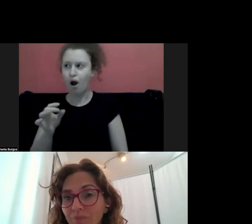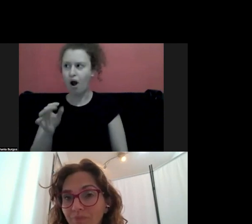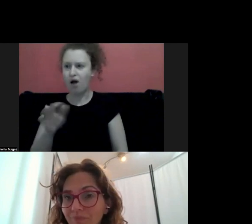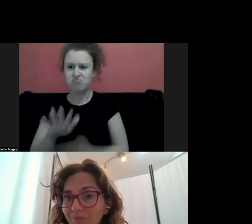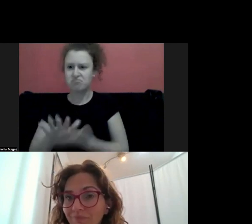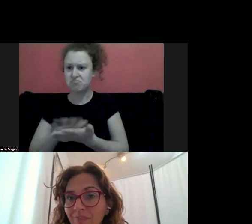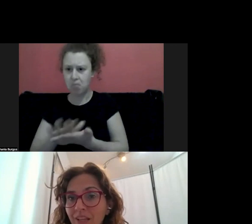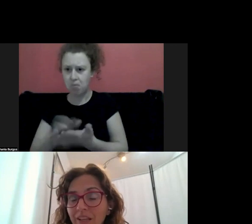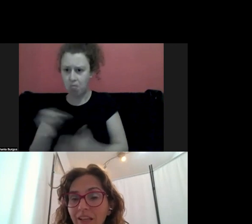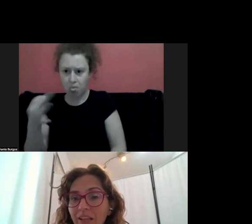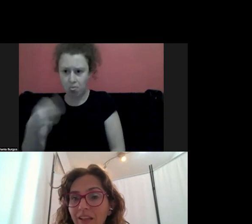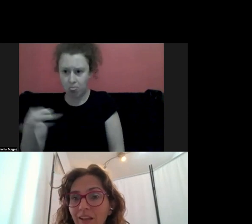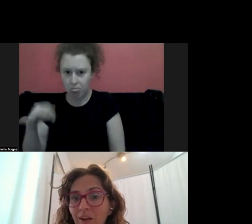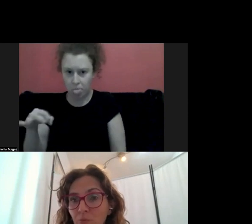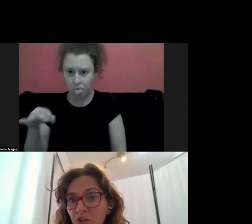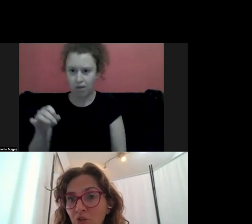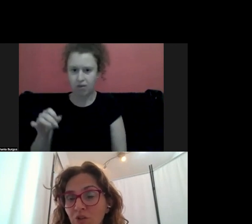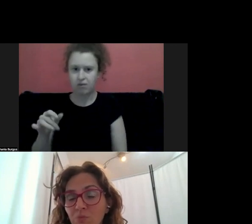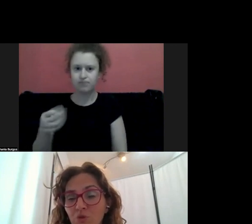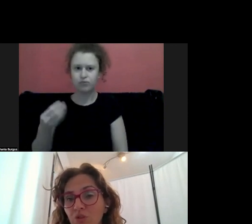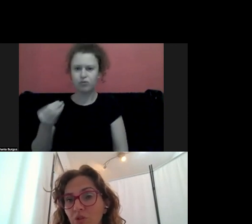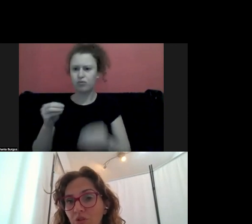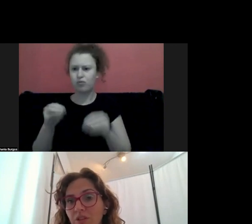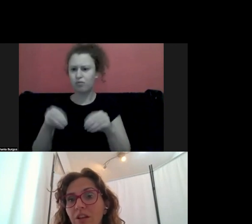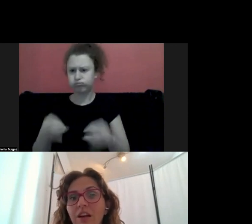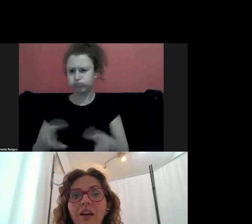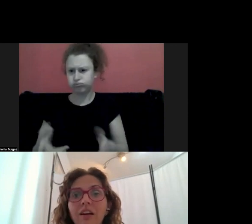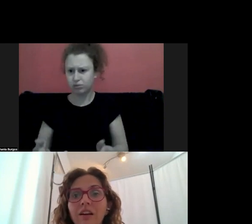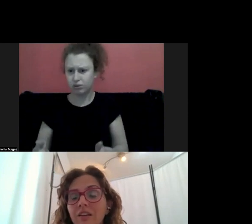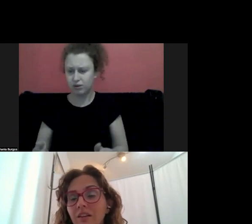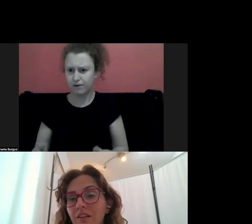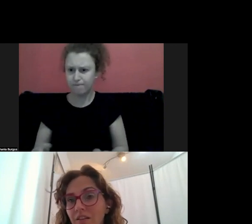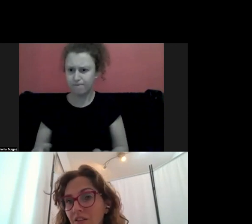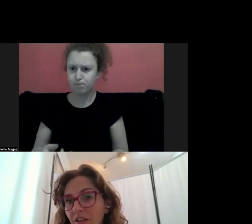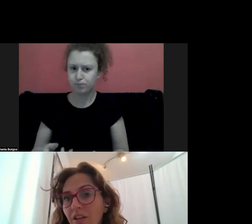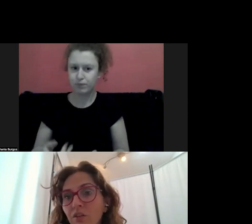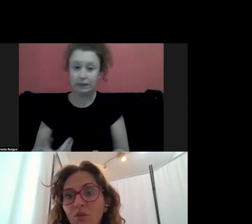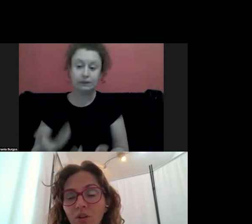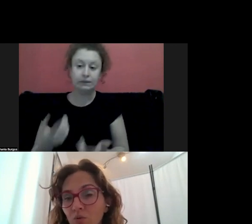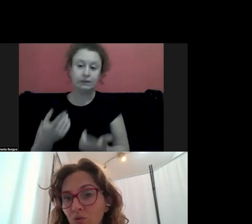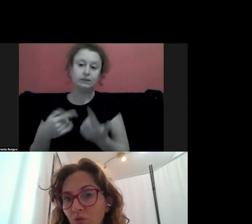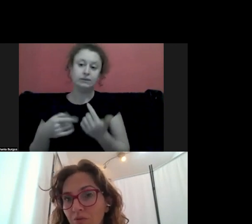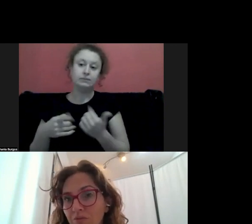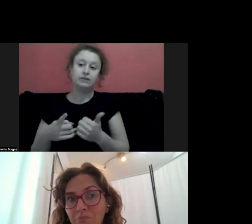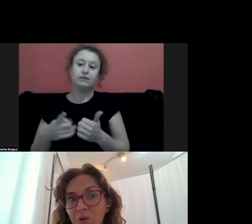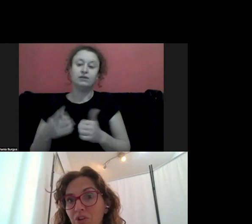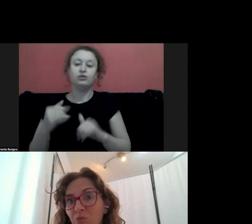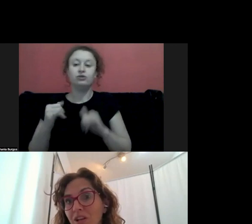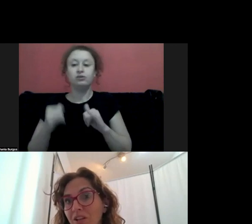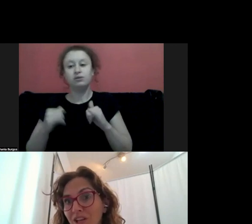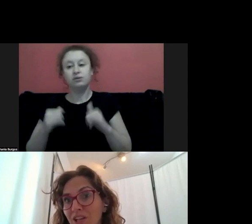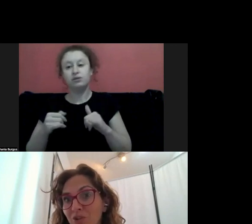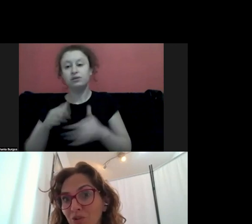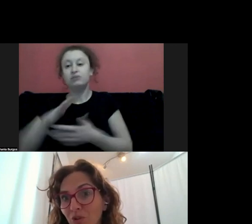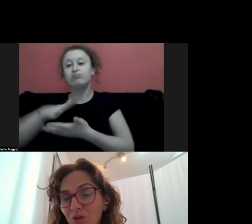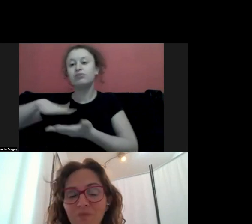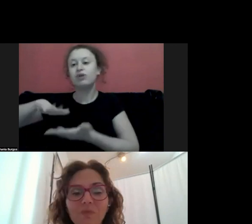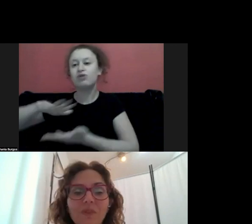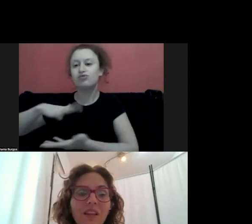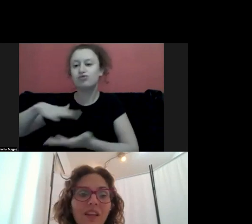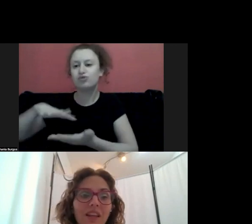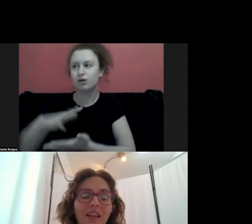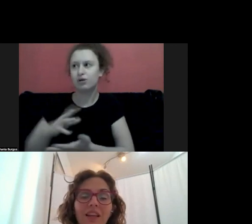público los pechos. En muchos sitios está restringido, incluso puede ser un delito y